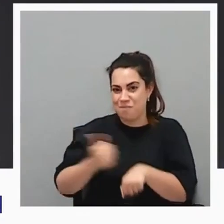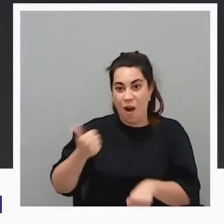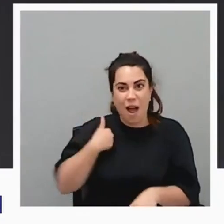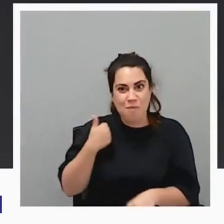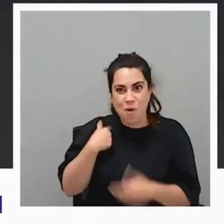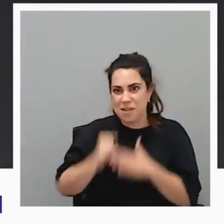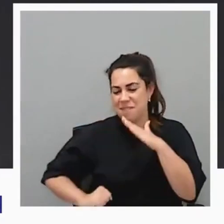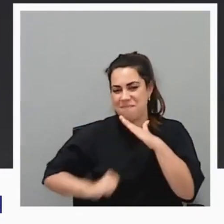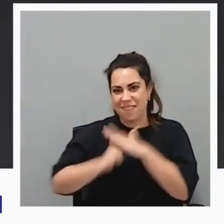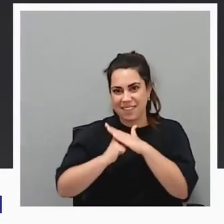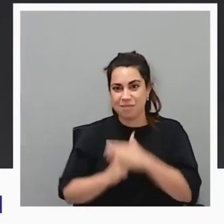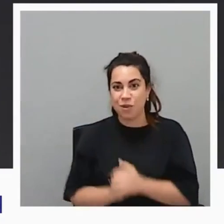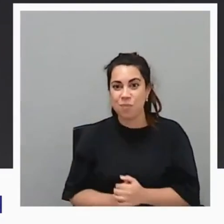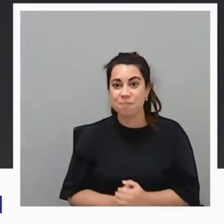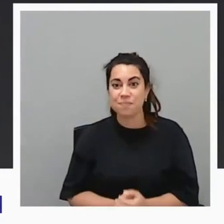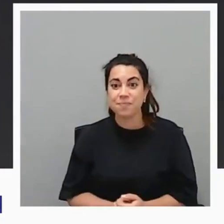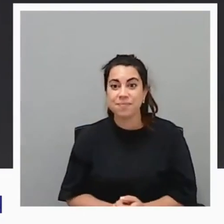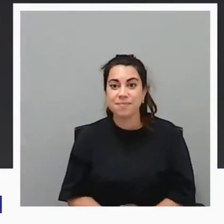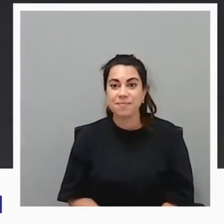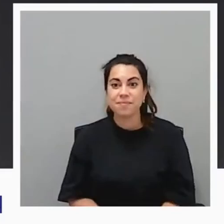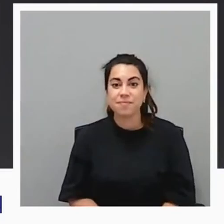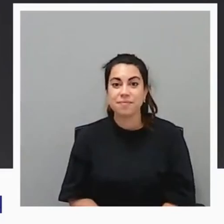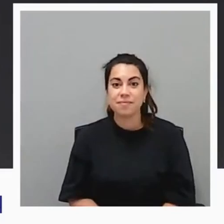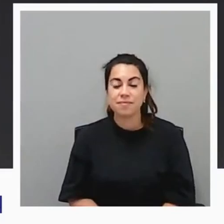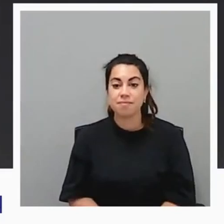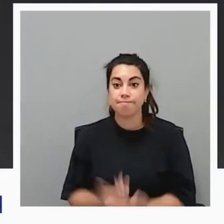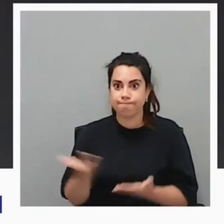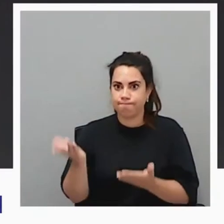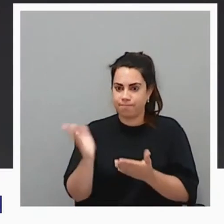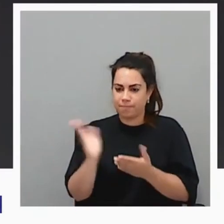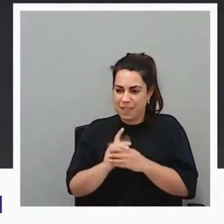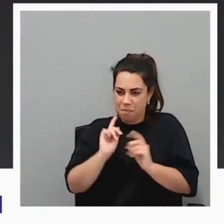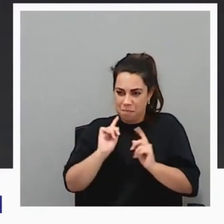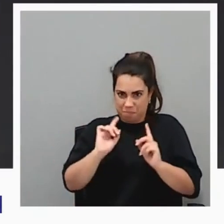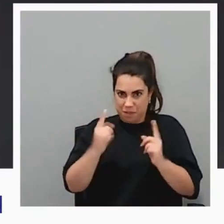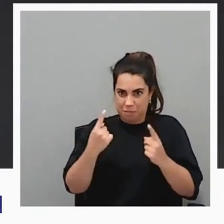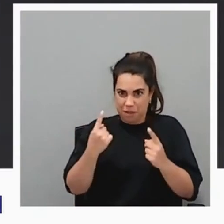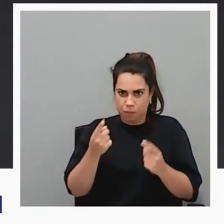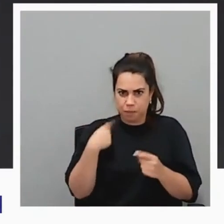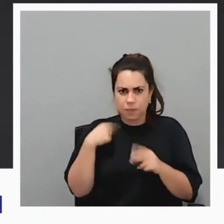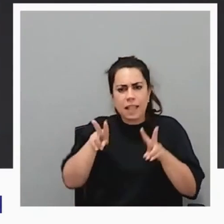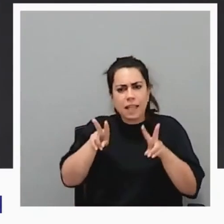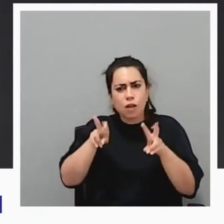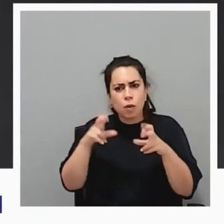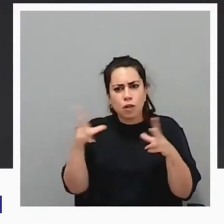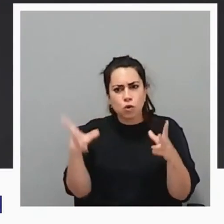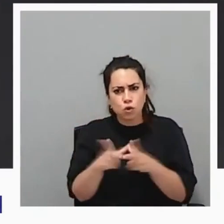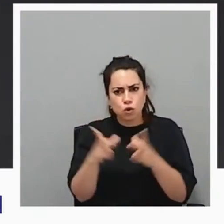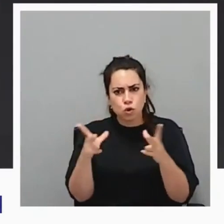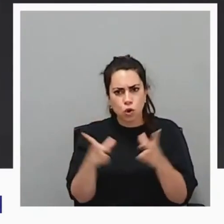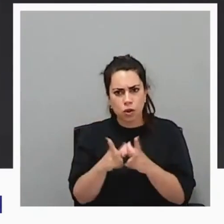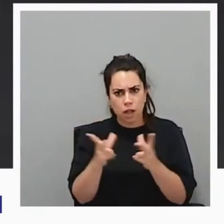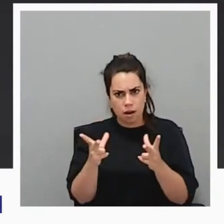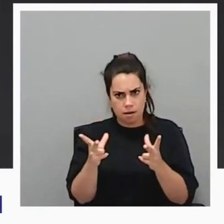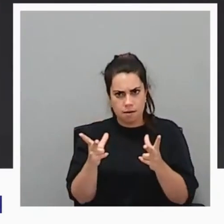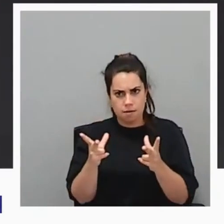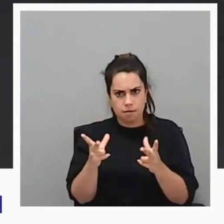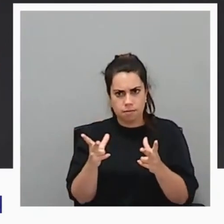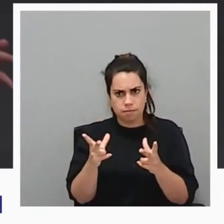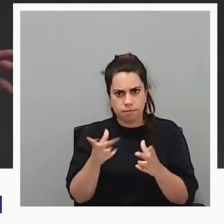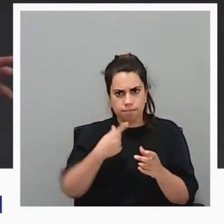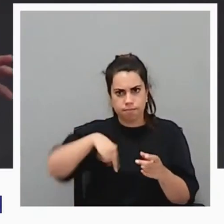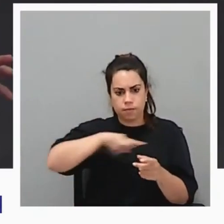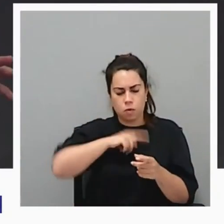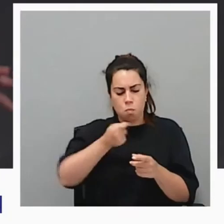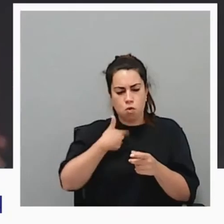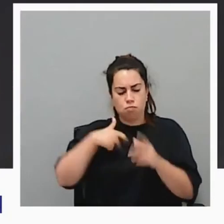les parece, señores, antes de nada, innovación social. Nos hemos encontrado con cierto confusionismo